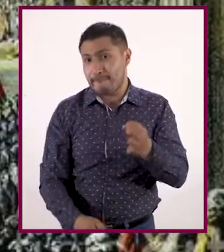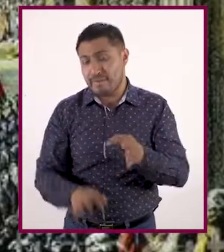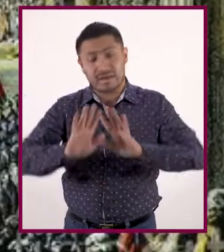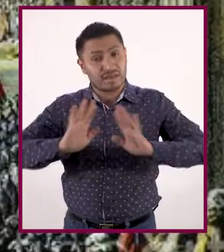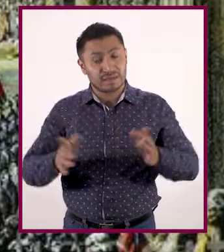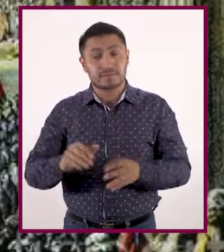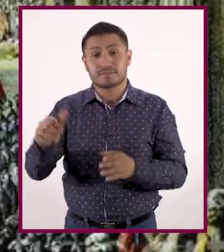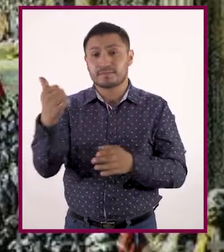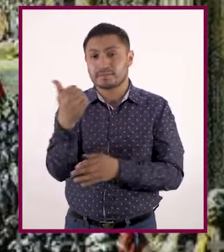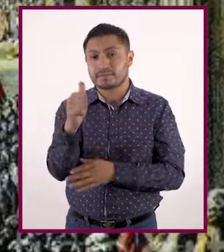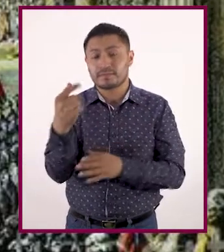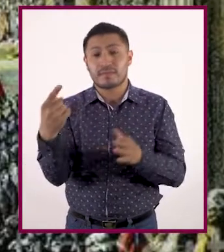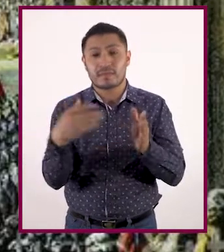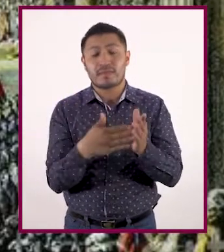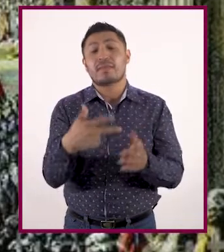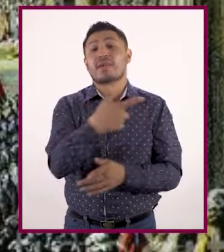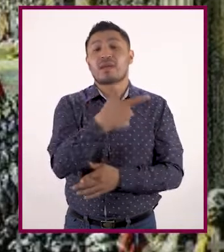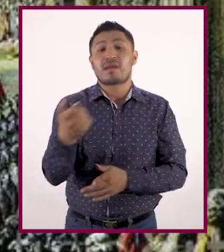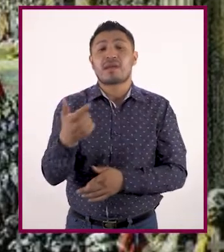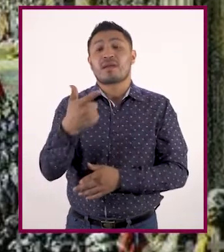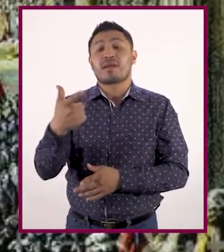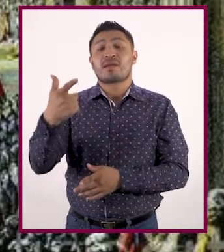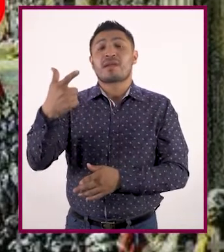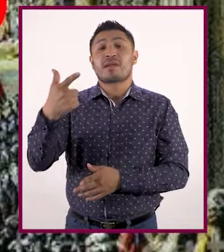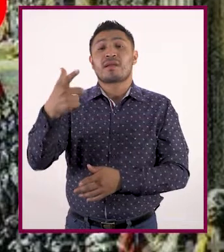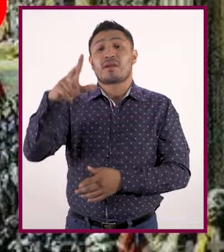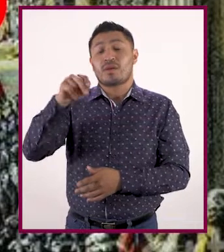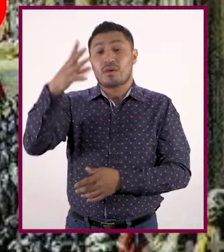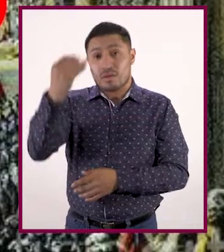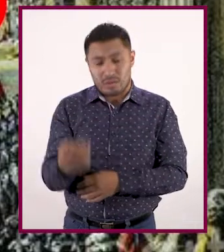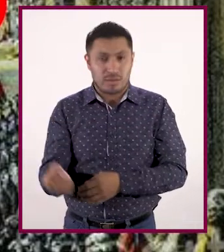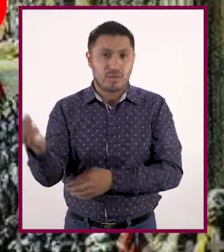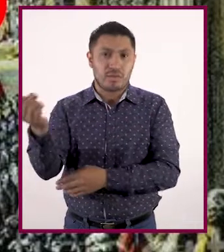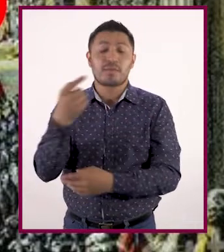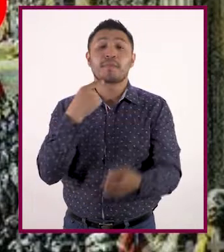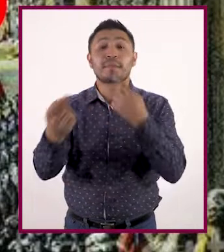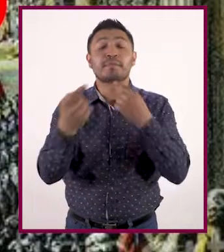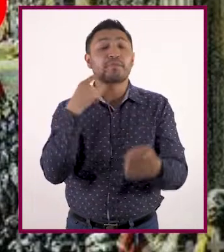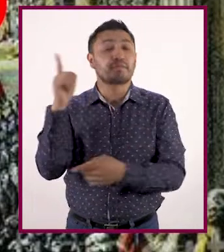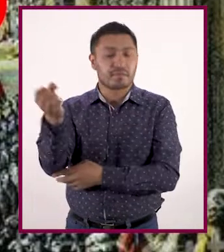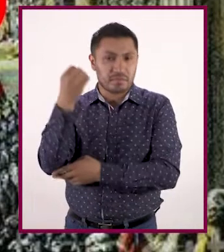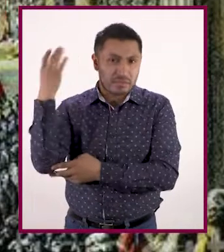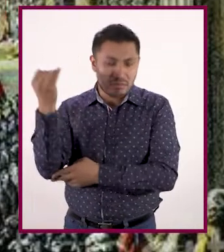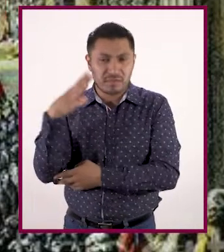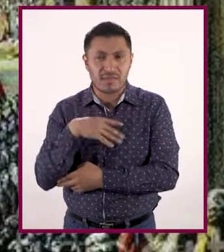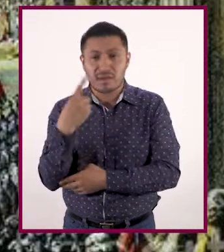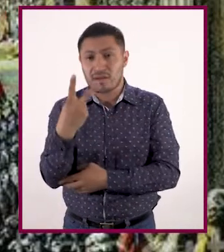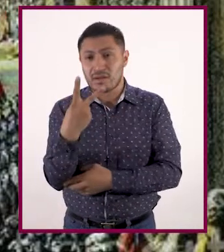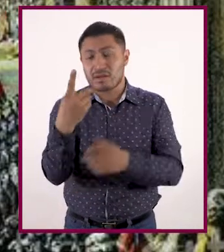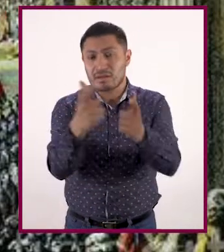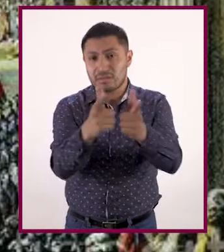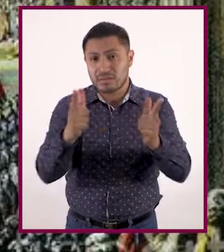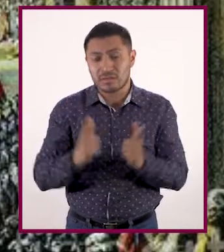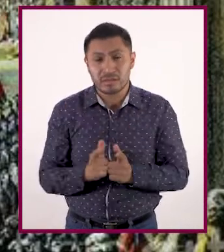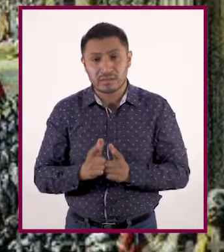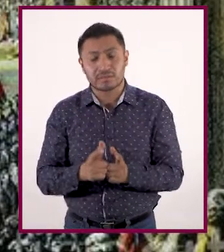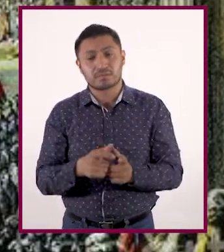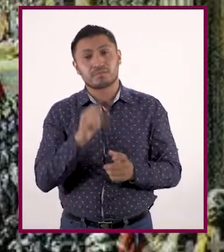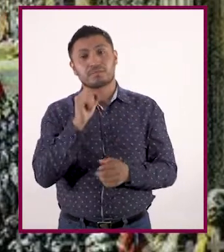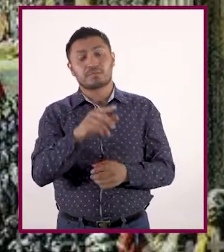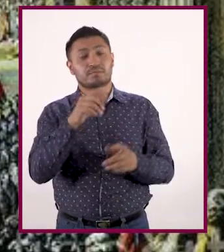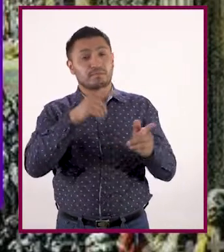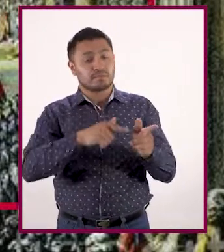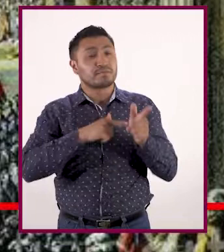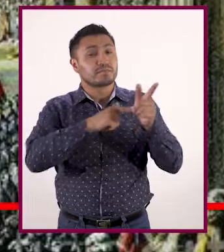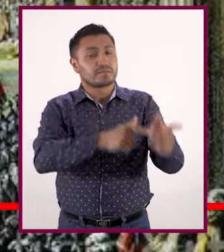agosto de 1789 durante el debate en la asamblea se integraron dos grupos los seguidores de la